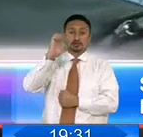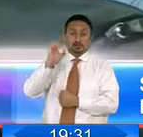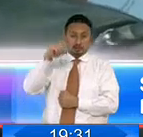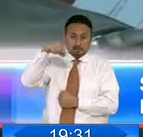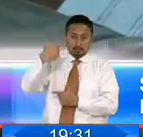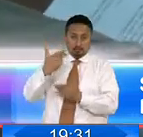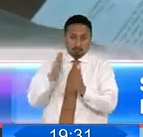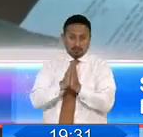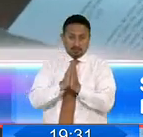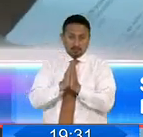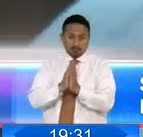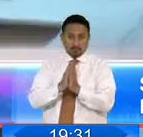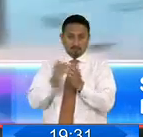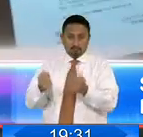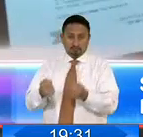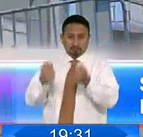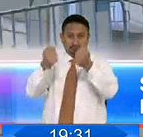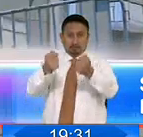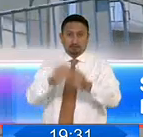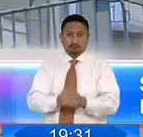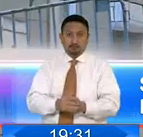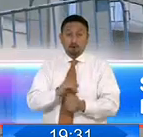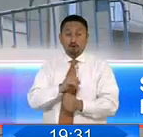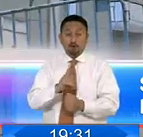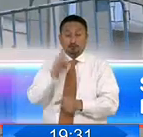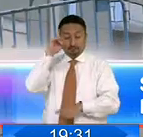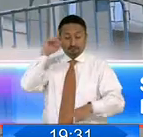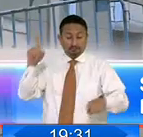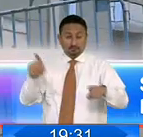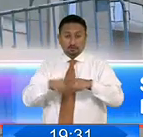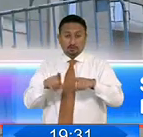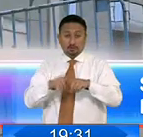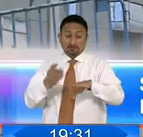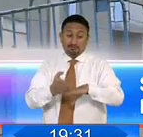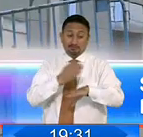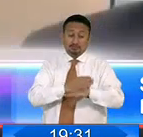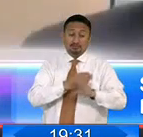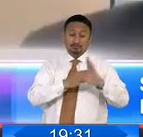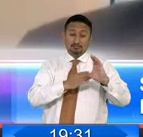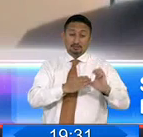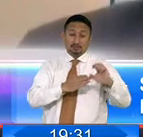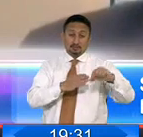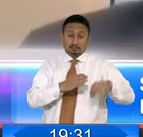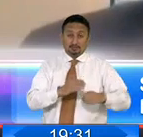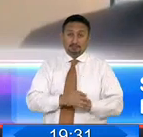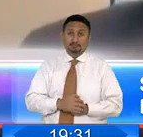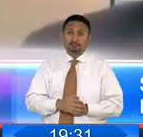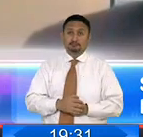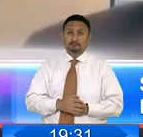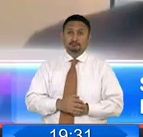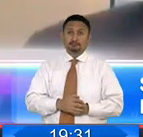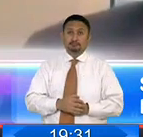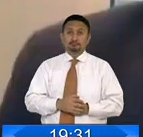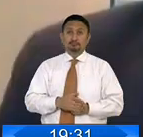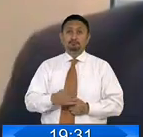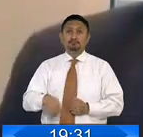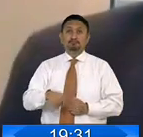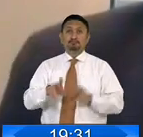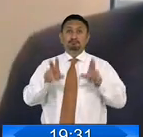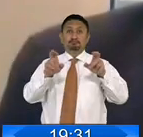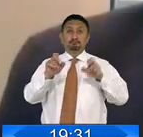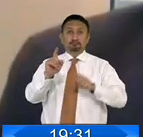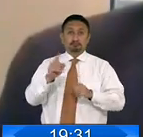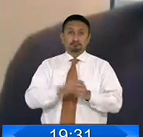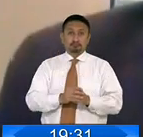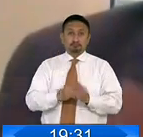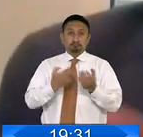recurso subjetivo electoral o de impugnación a lo resuelto por el cn pero en este sentido tiene una especificación que